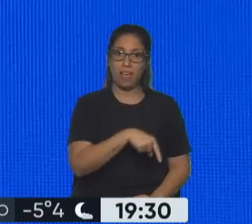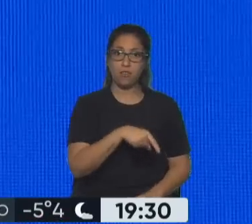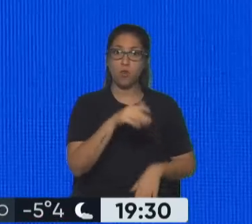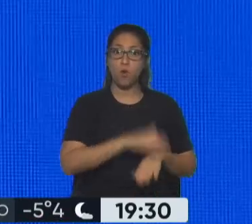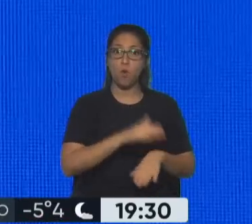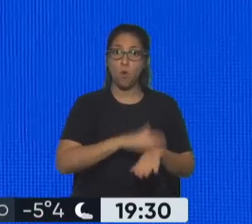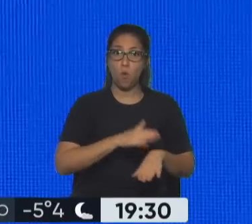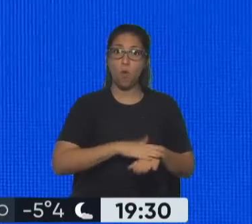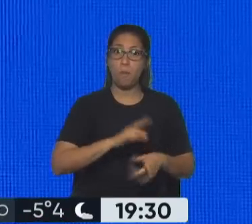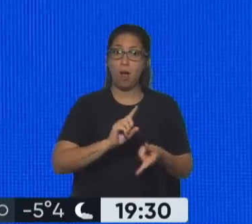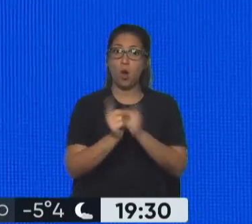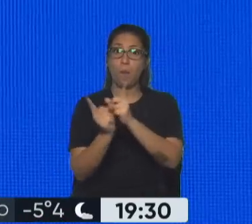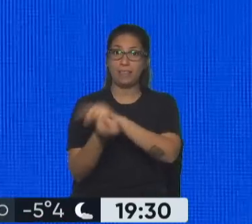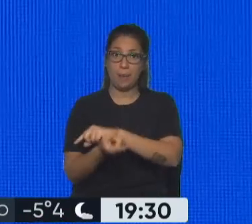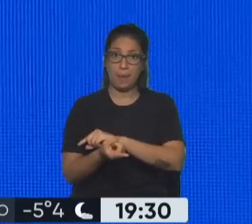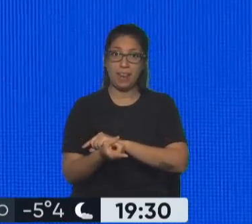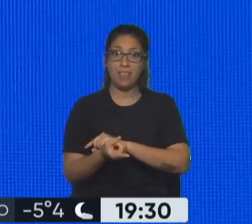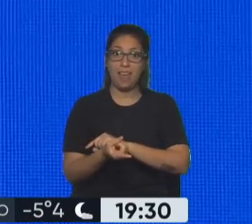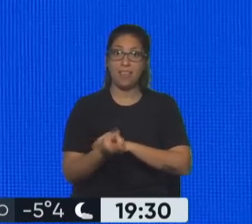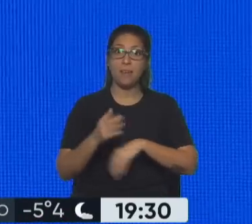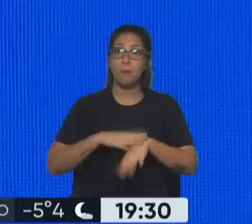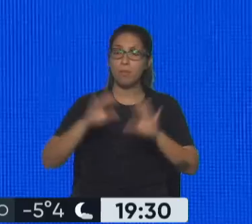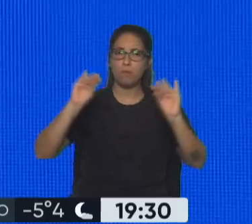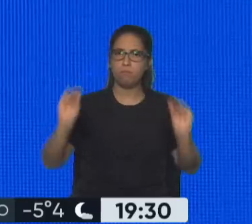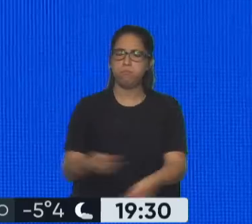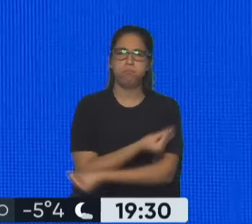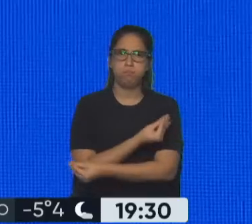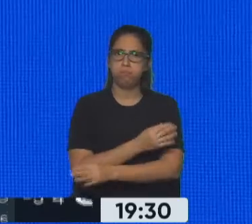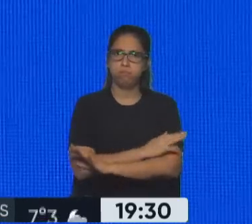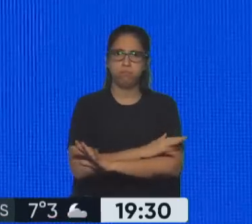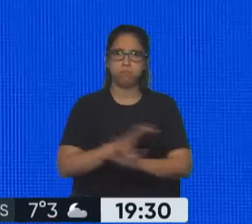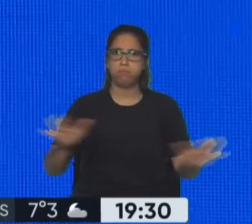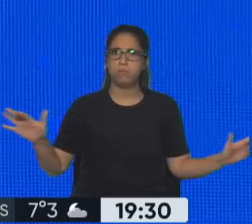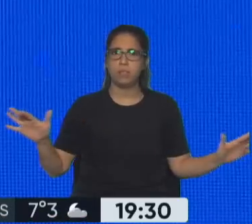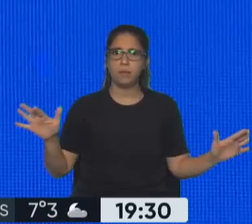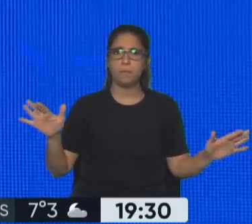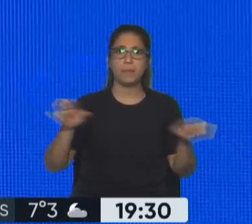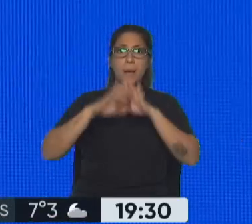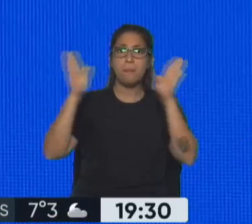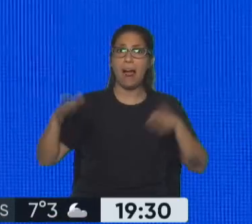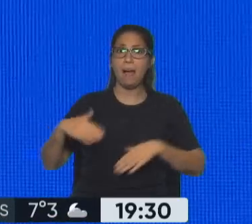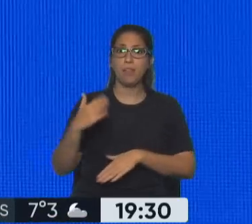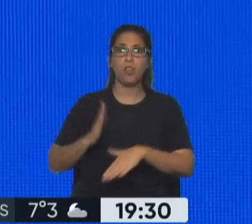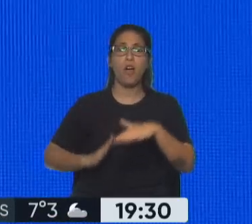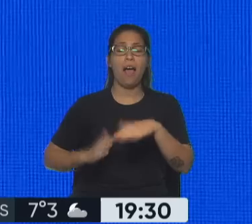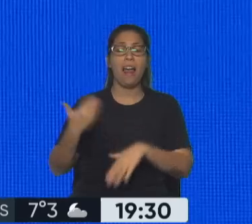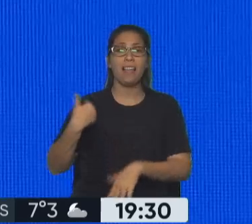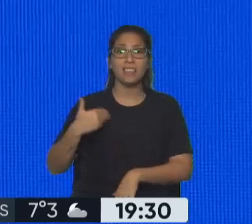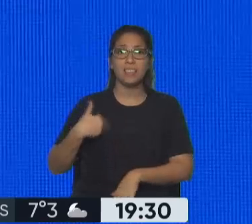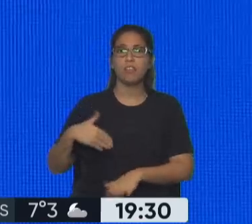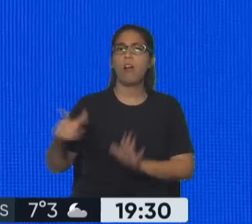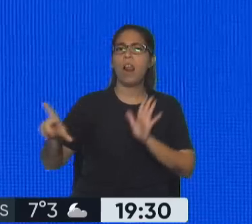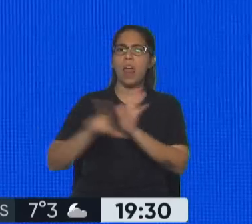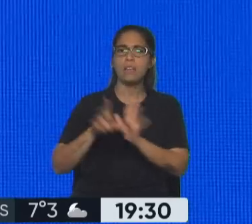la convertibilidad y de cuando ésta se desplomó. Y el Parlamento argentino sacó leyes como